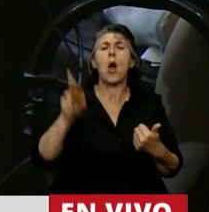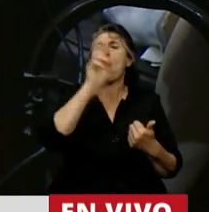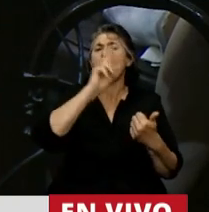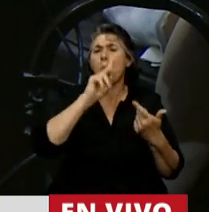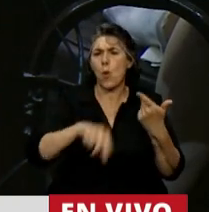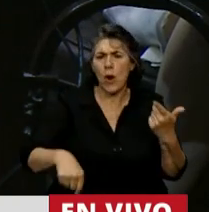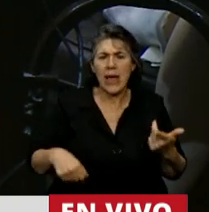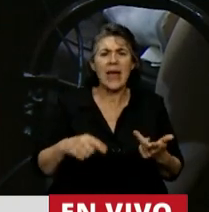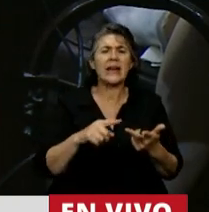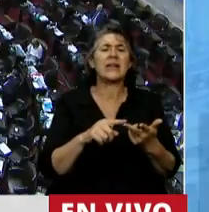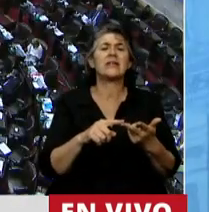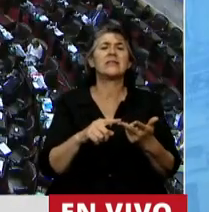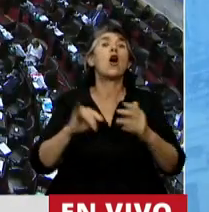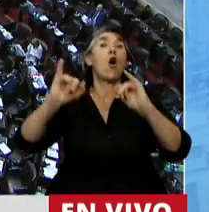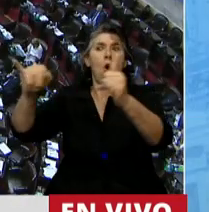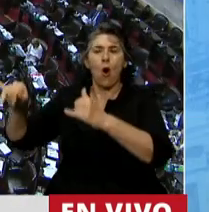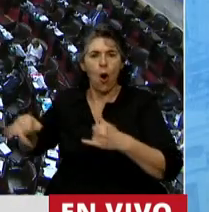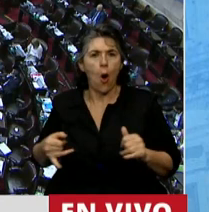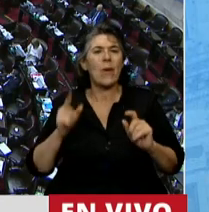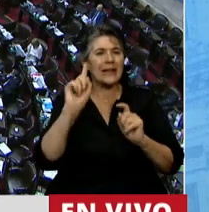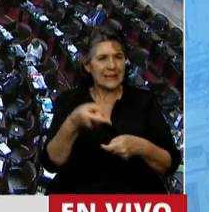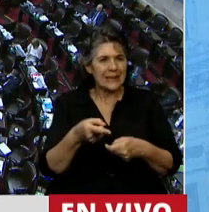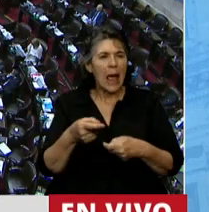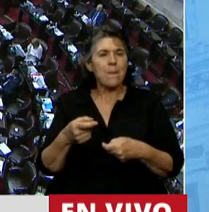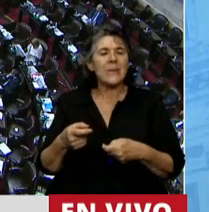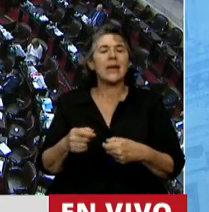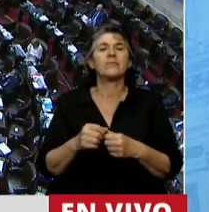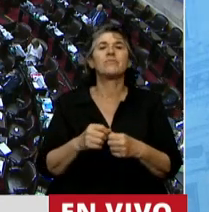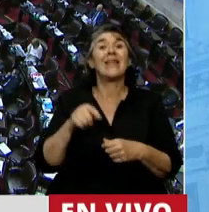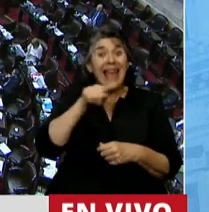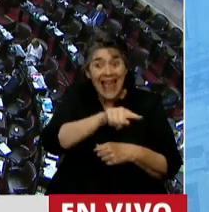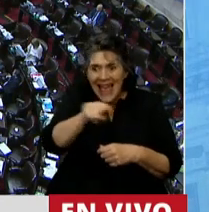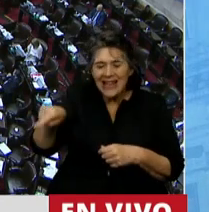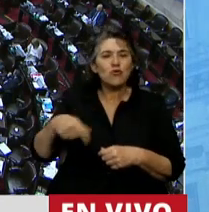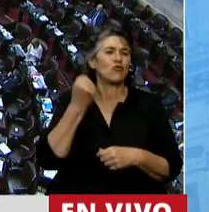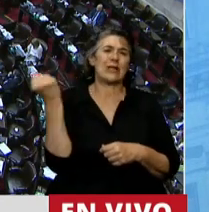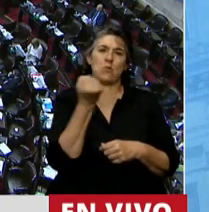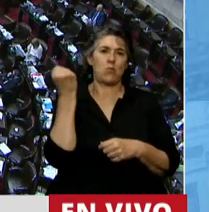ha involucrado a los jóvenes. Y esto es lo verdaderamente importante.